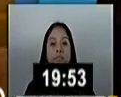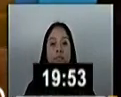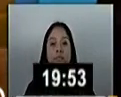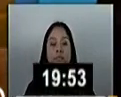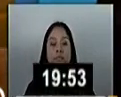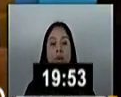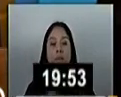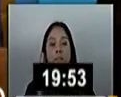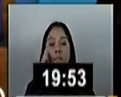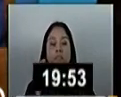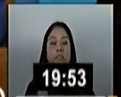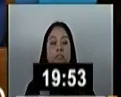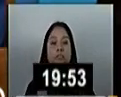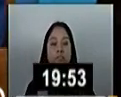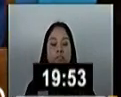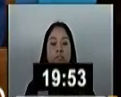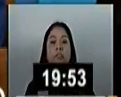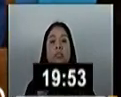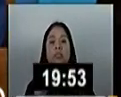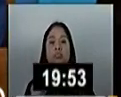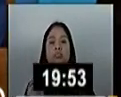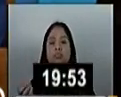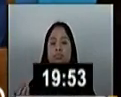por sus muestras